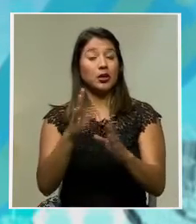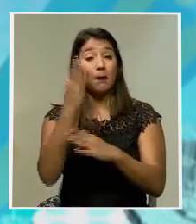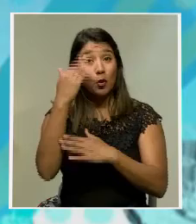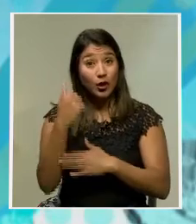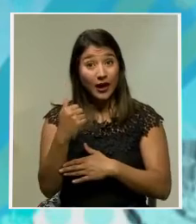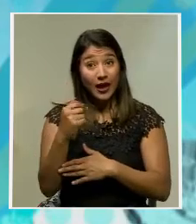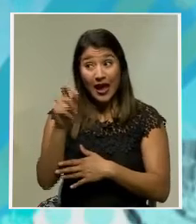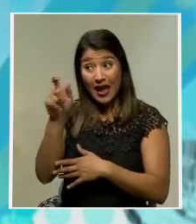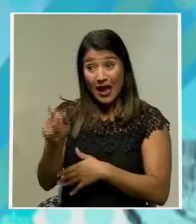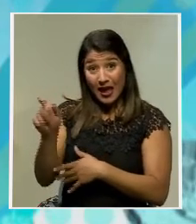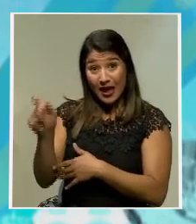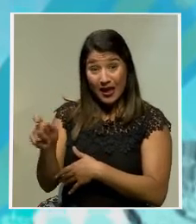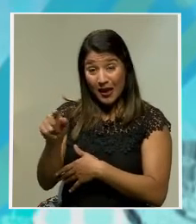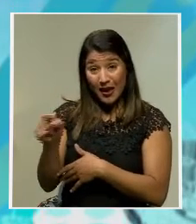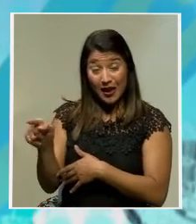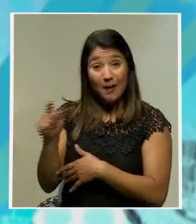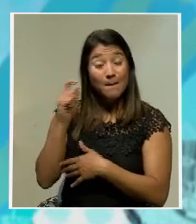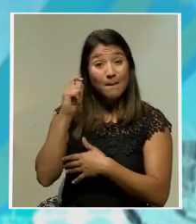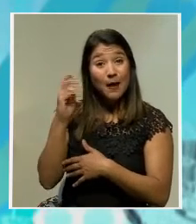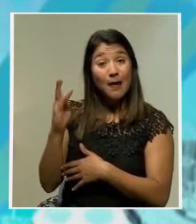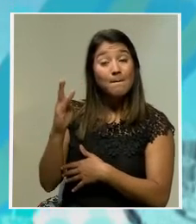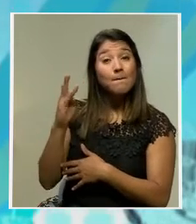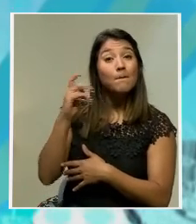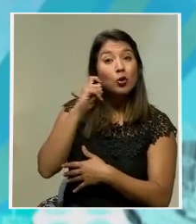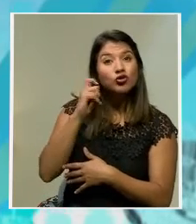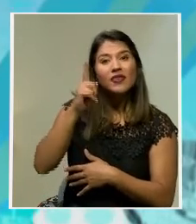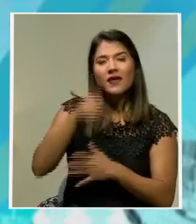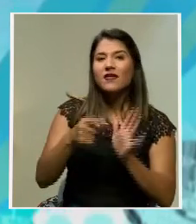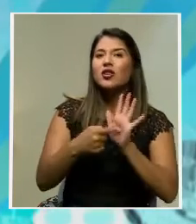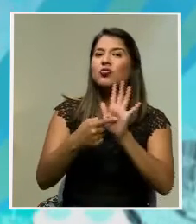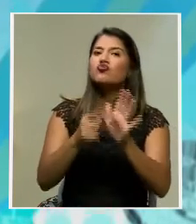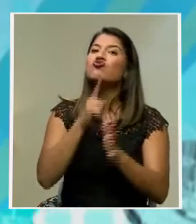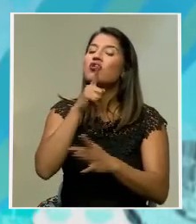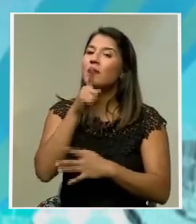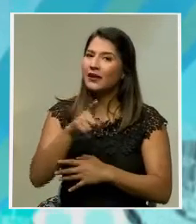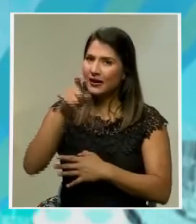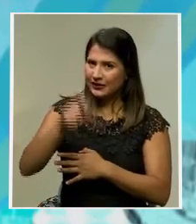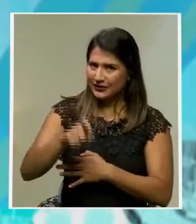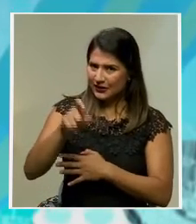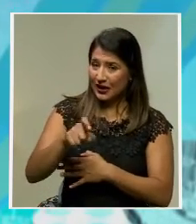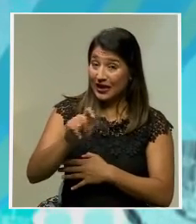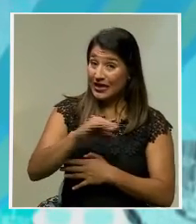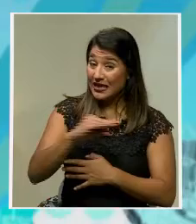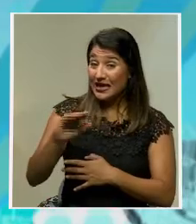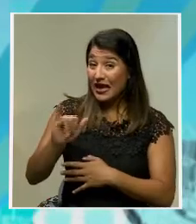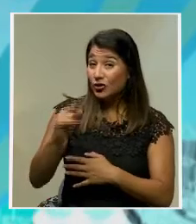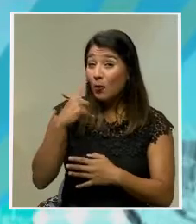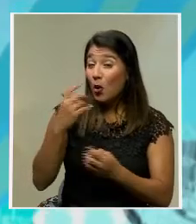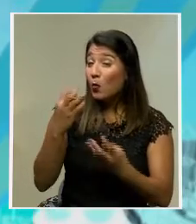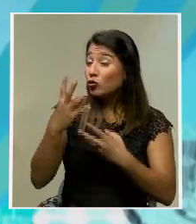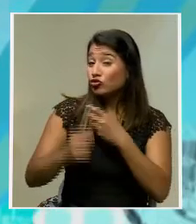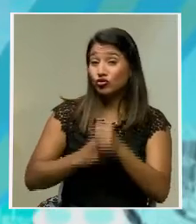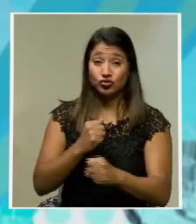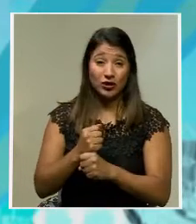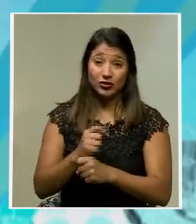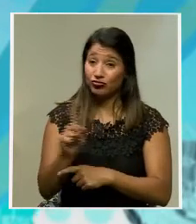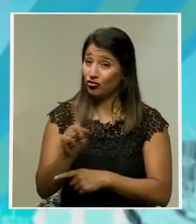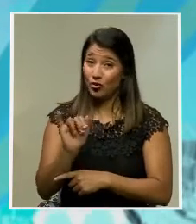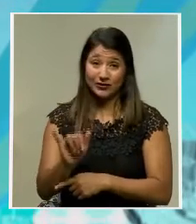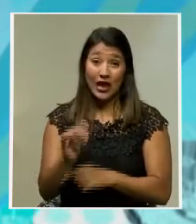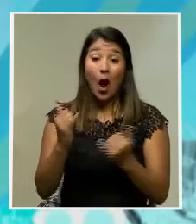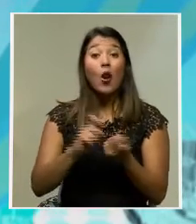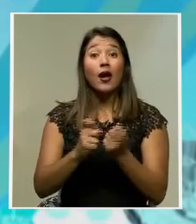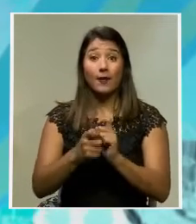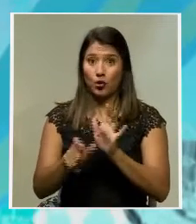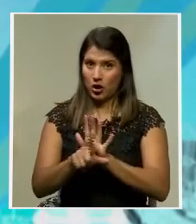recibían, las viudas específicamente, tenían que demostrar que realmente las necesitaban, y eso por muchos años no fue así. Se reformó la ley y ahora sí es